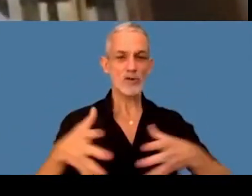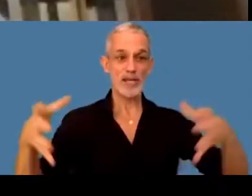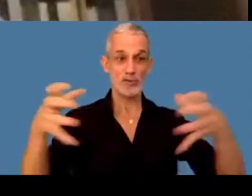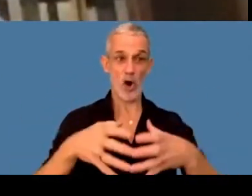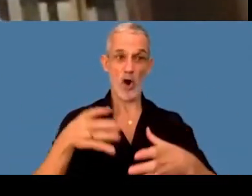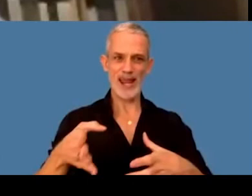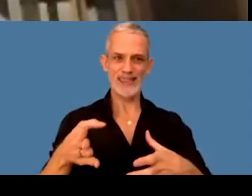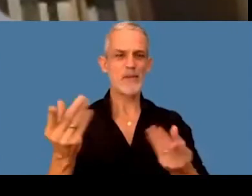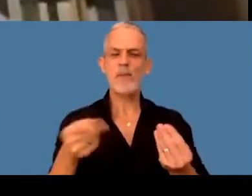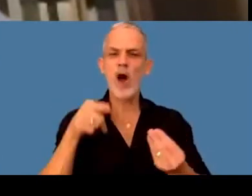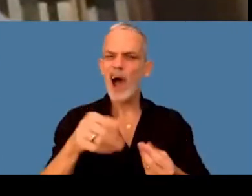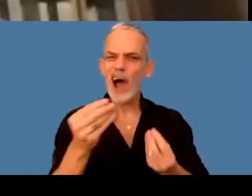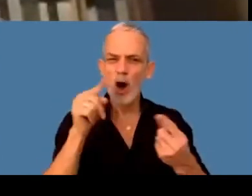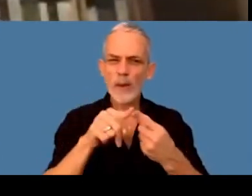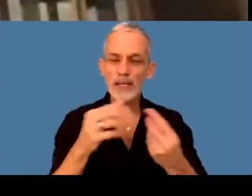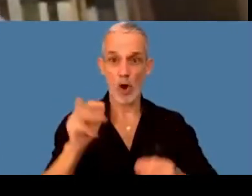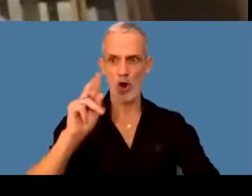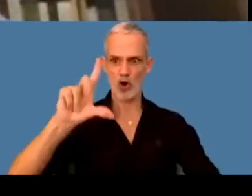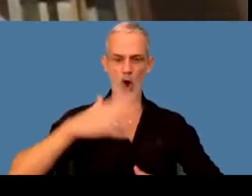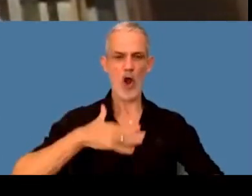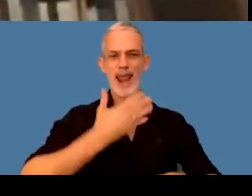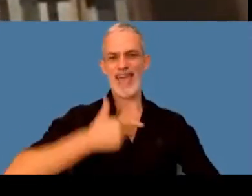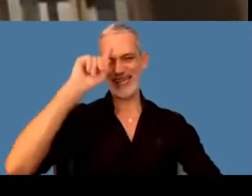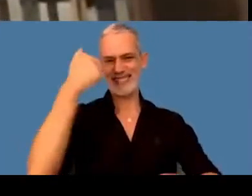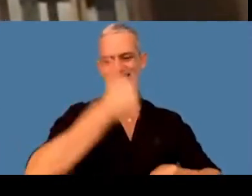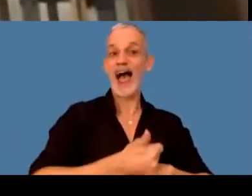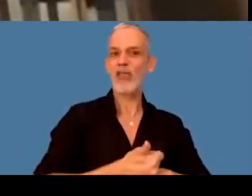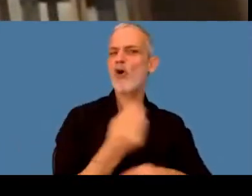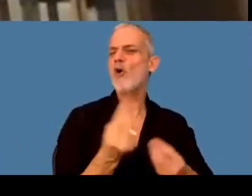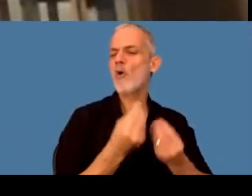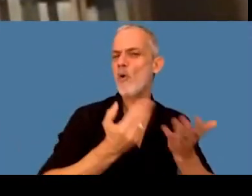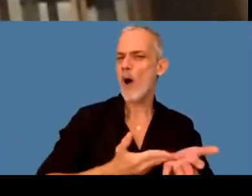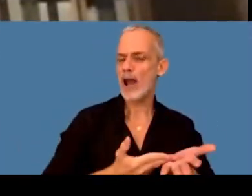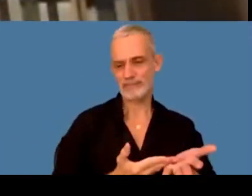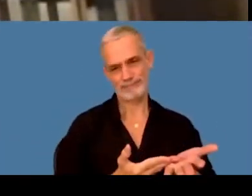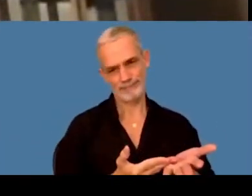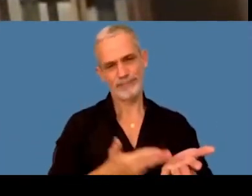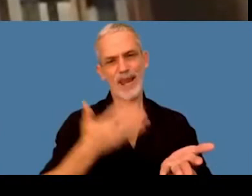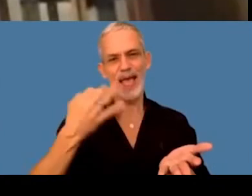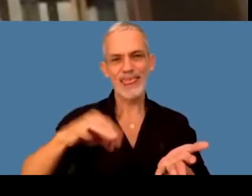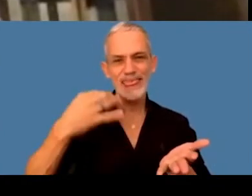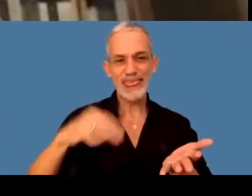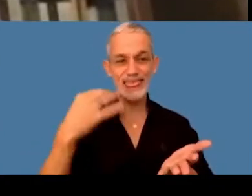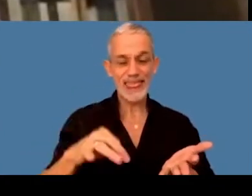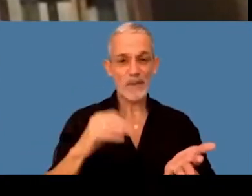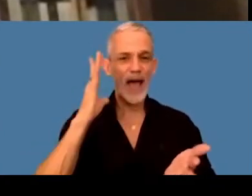Pero para eso, el rol que asuma el Estado no es algo